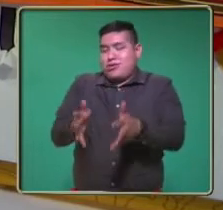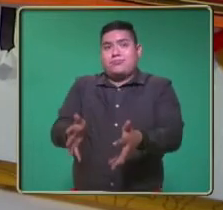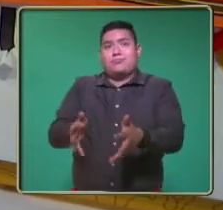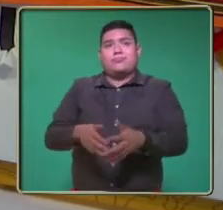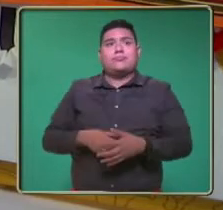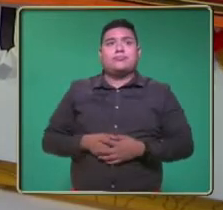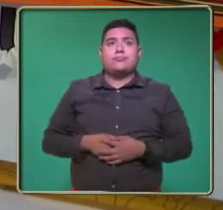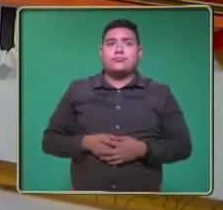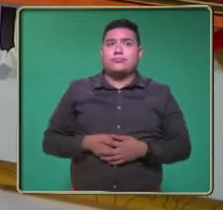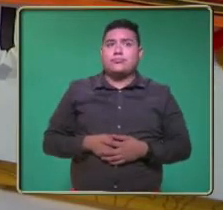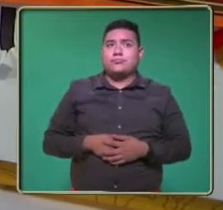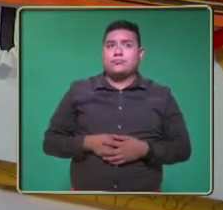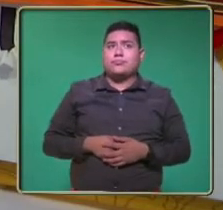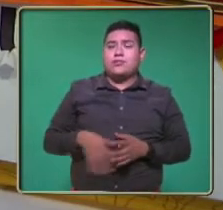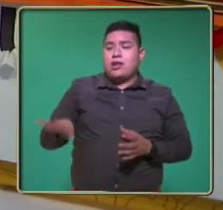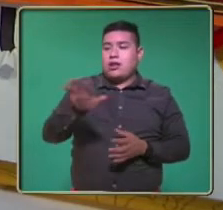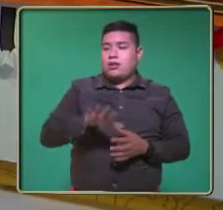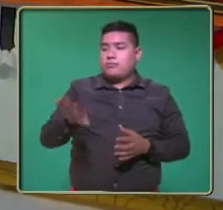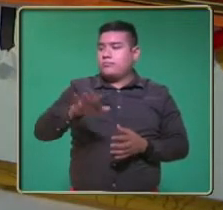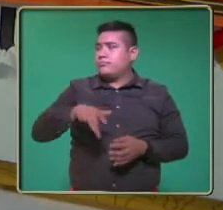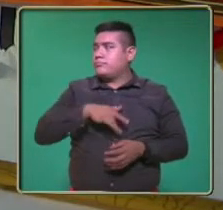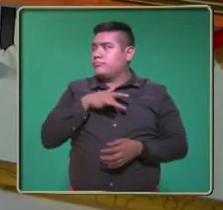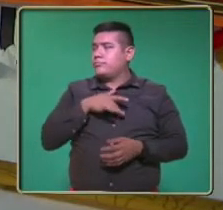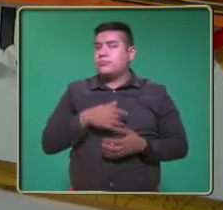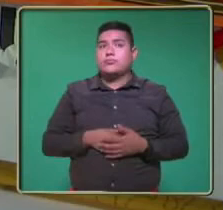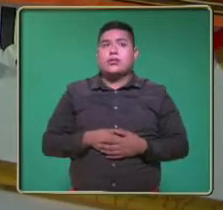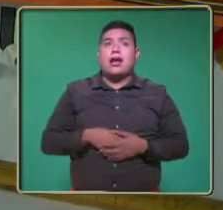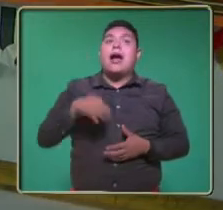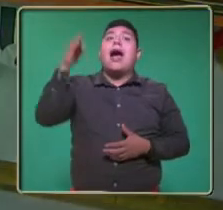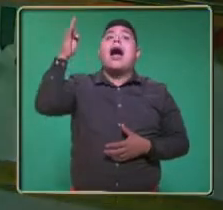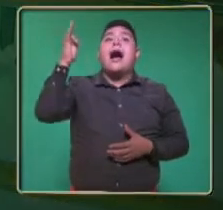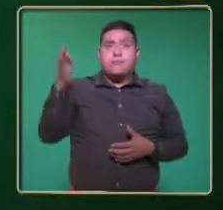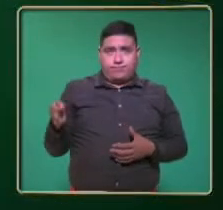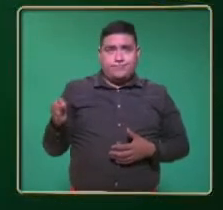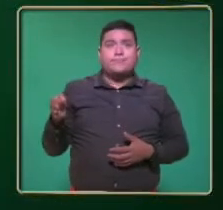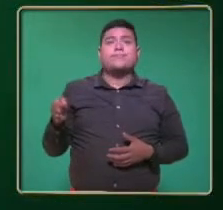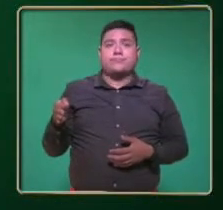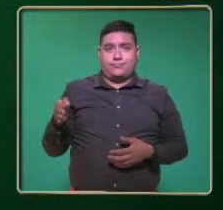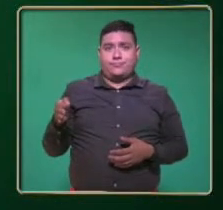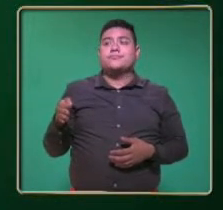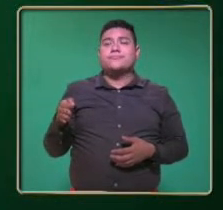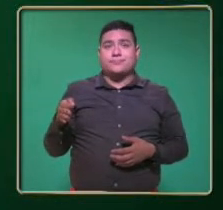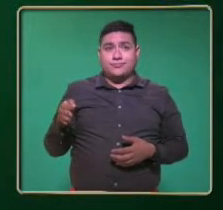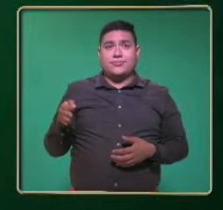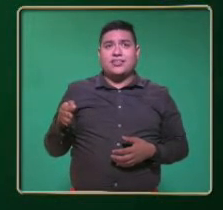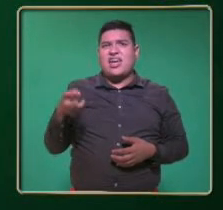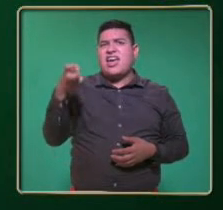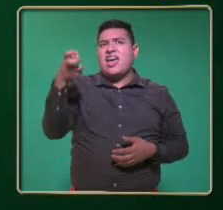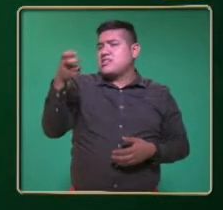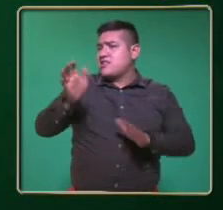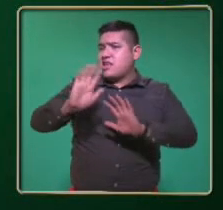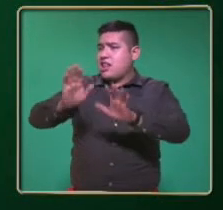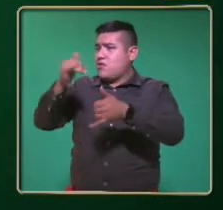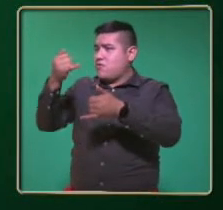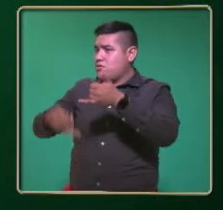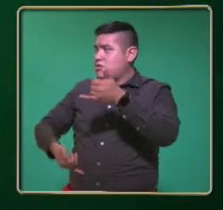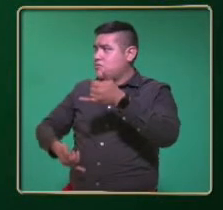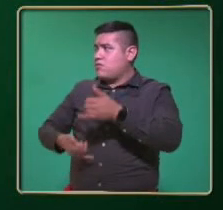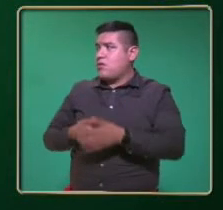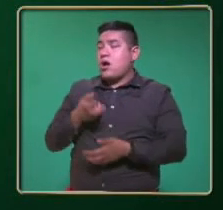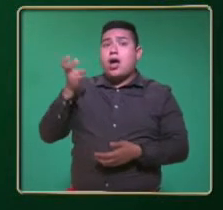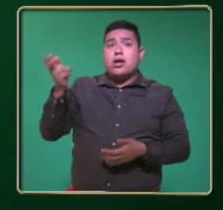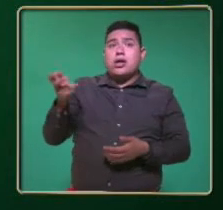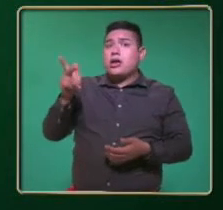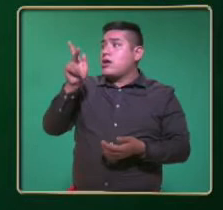familia. Ahora, la aceptación. En la aceptación es la etapa final. Aquí ya